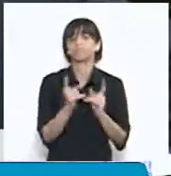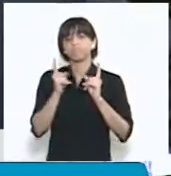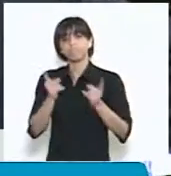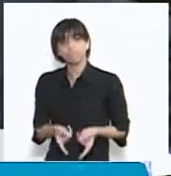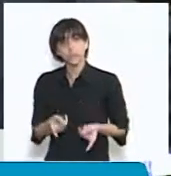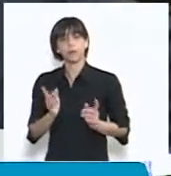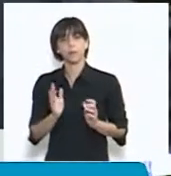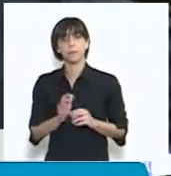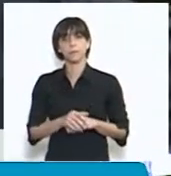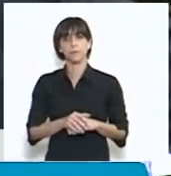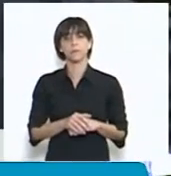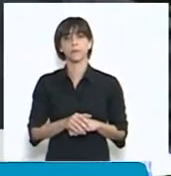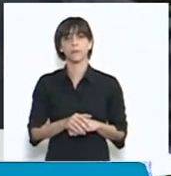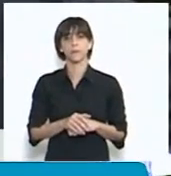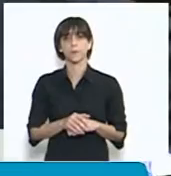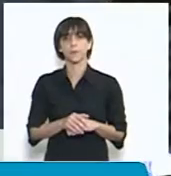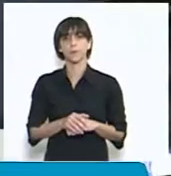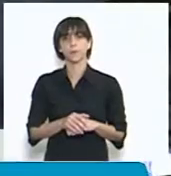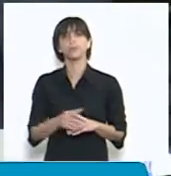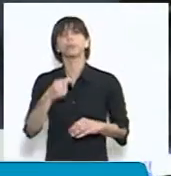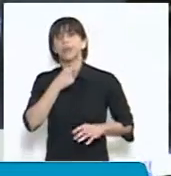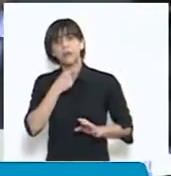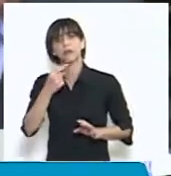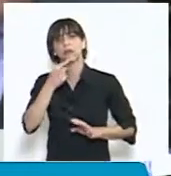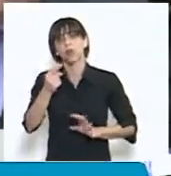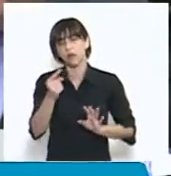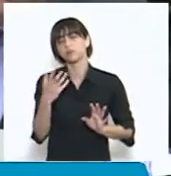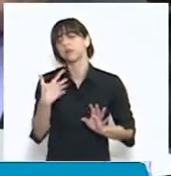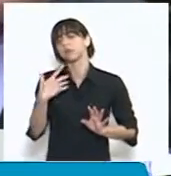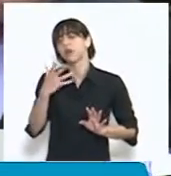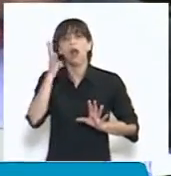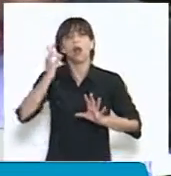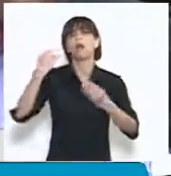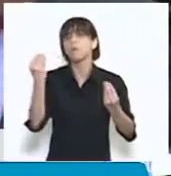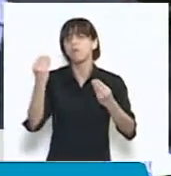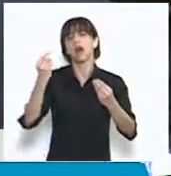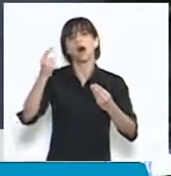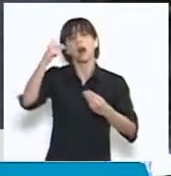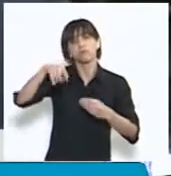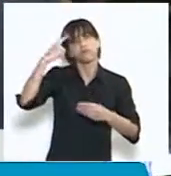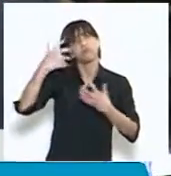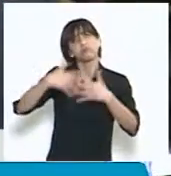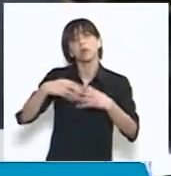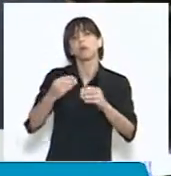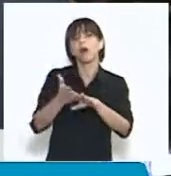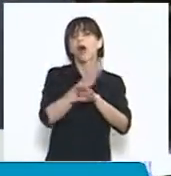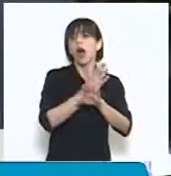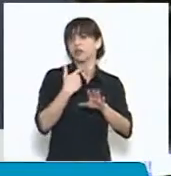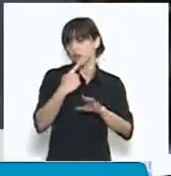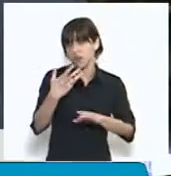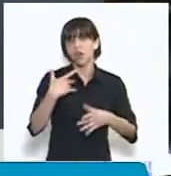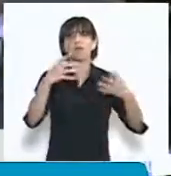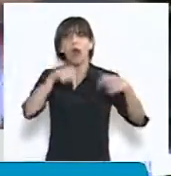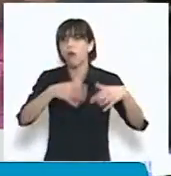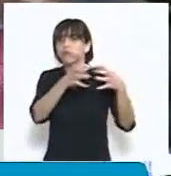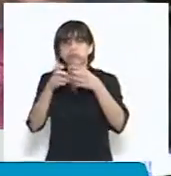señora presidenta, quiero dejar una breve reflexión sobre lo que dije. No debía ser motivo del debate,